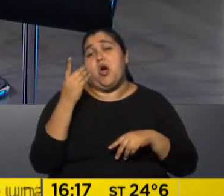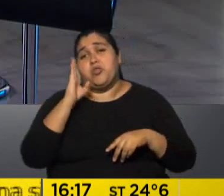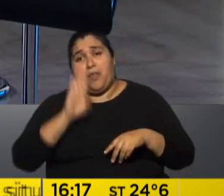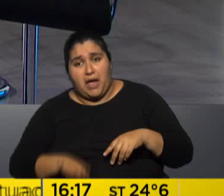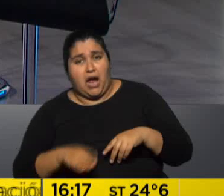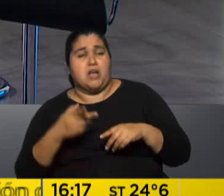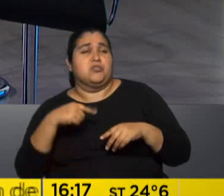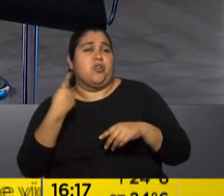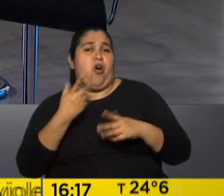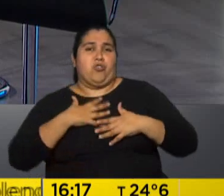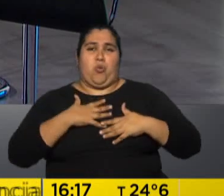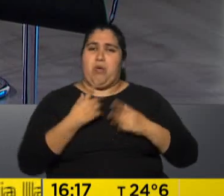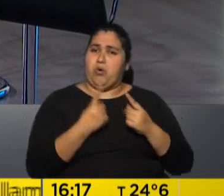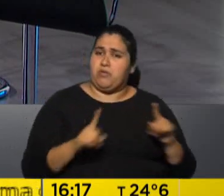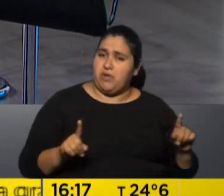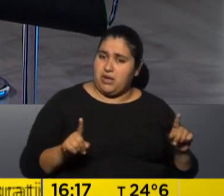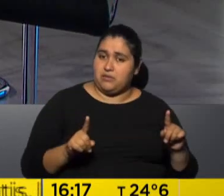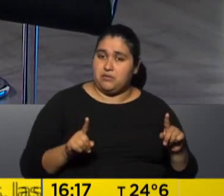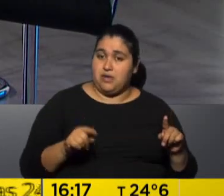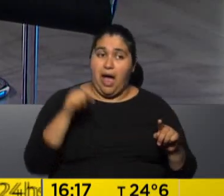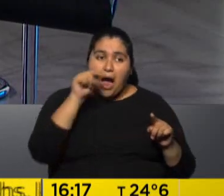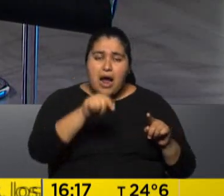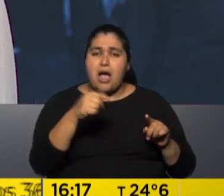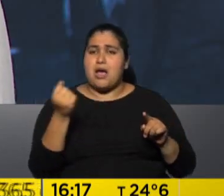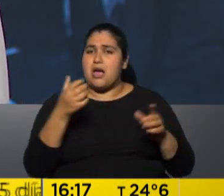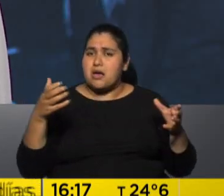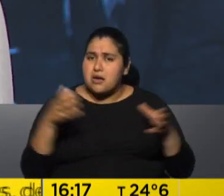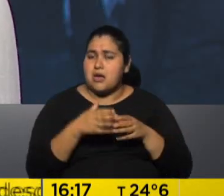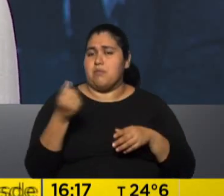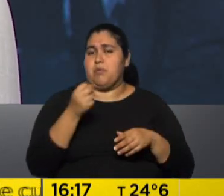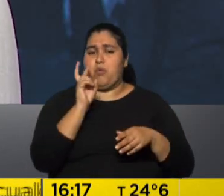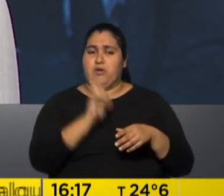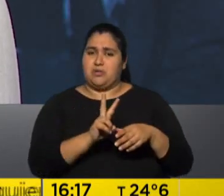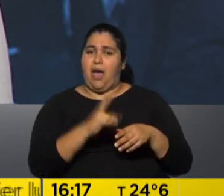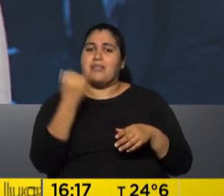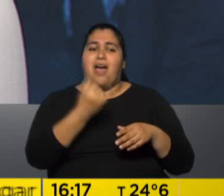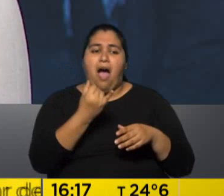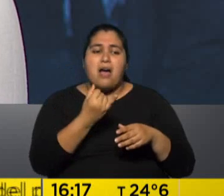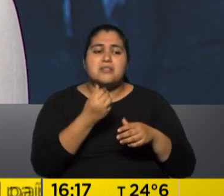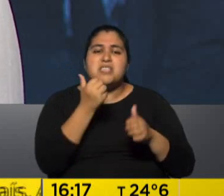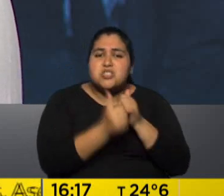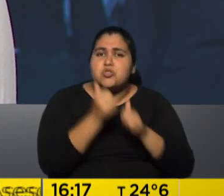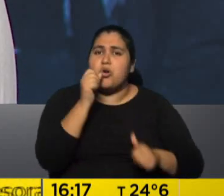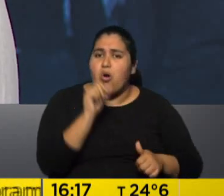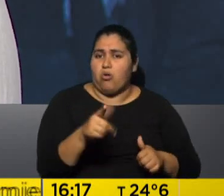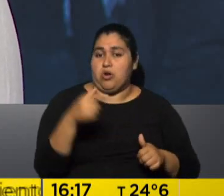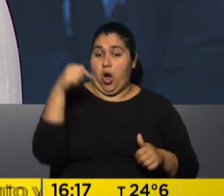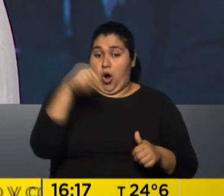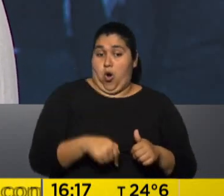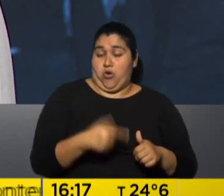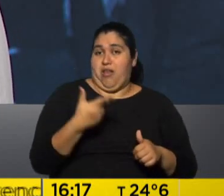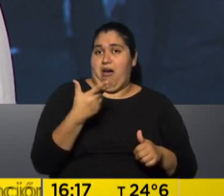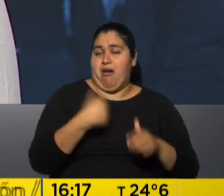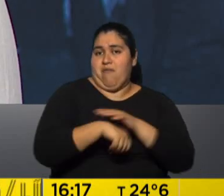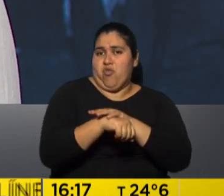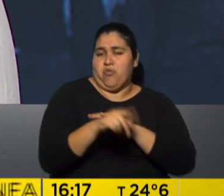vas a rendir igual. No es lo mismo. Entonces, acá hay que empezar a entender que hay una historia que el fútbol hoy, que es